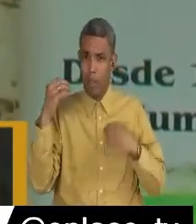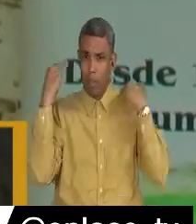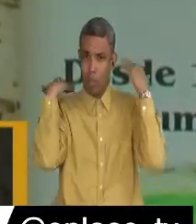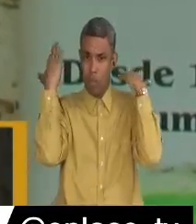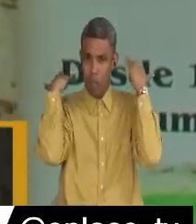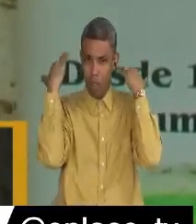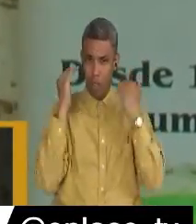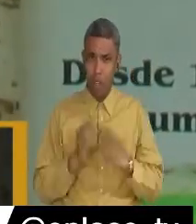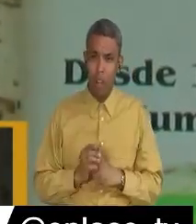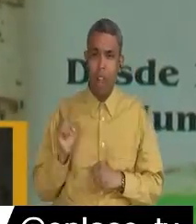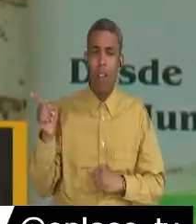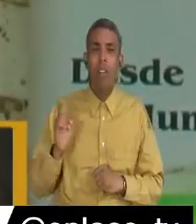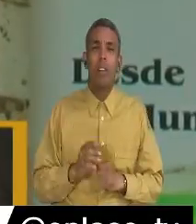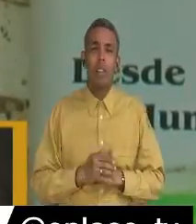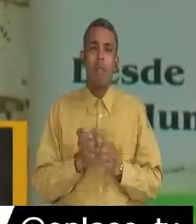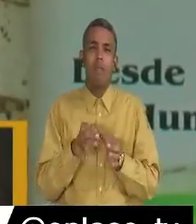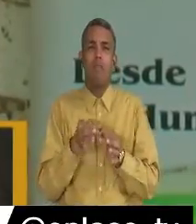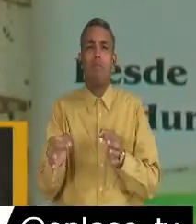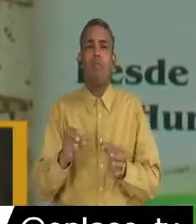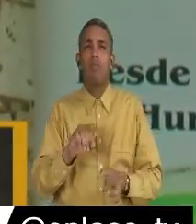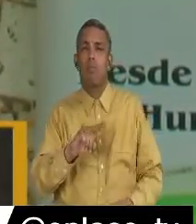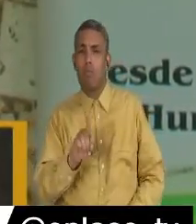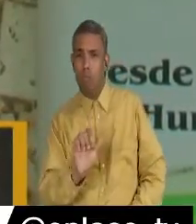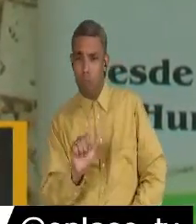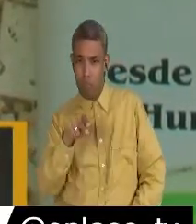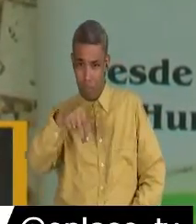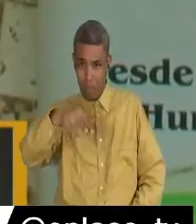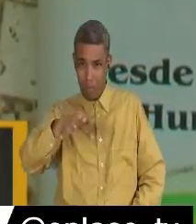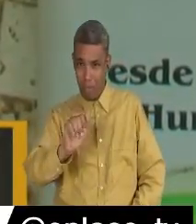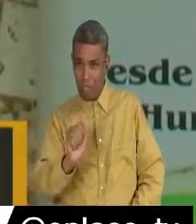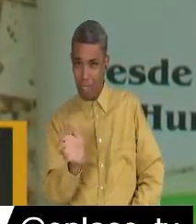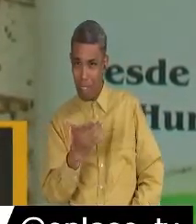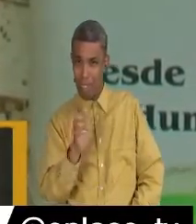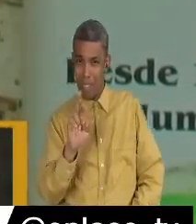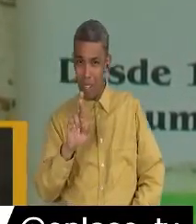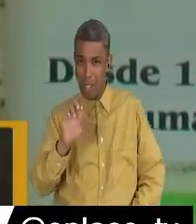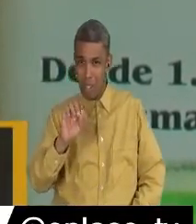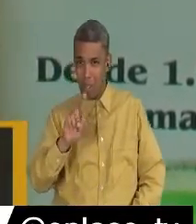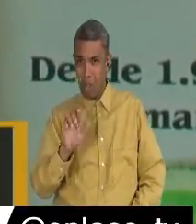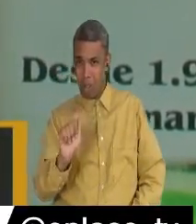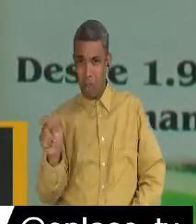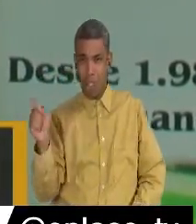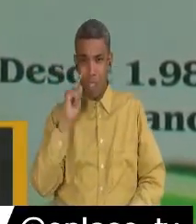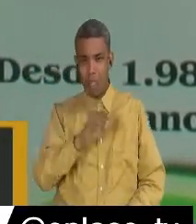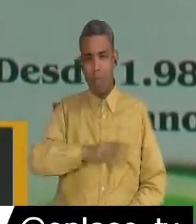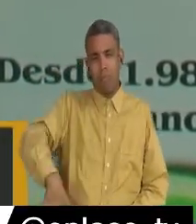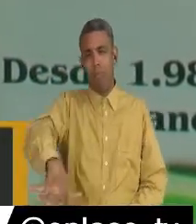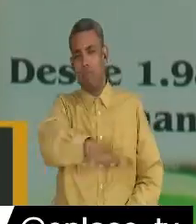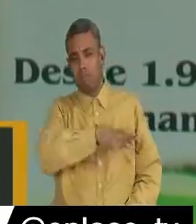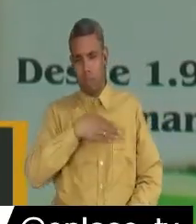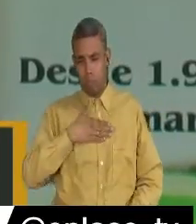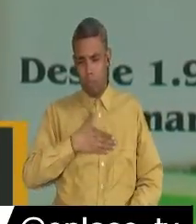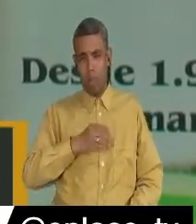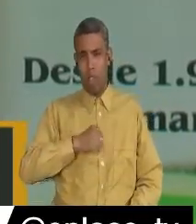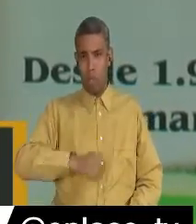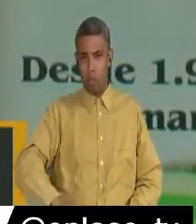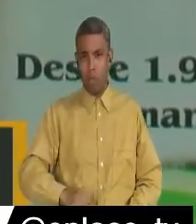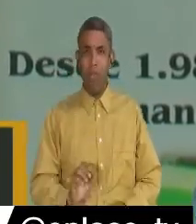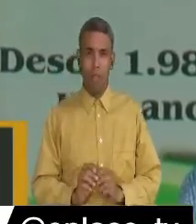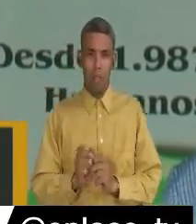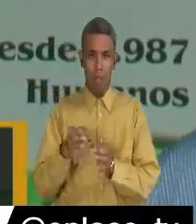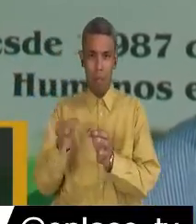rural del municipio de Santa Rosa, sur de Bolívar, y también herido una persona. Estamos en Credos para conocer con la muy buenas tardes,